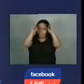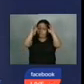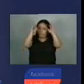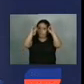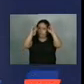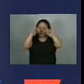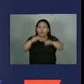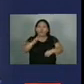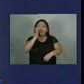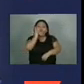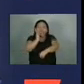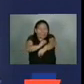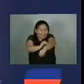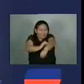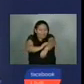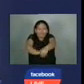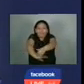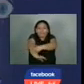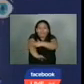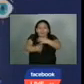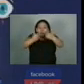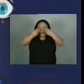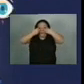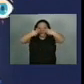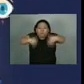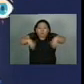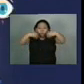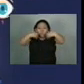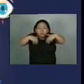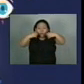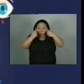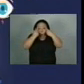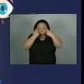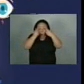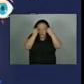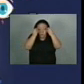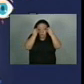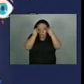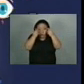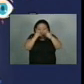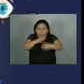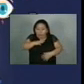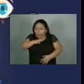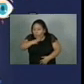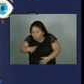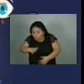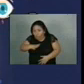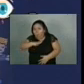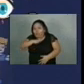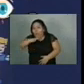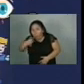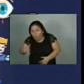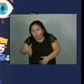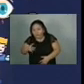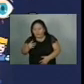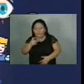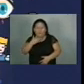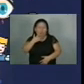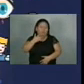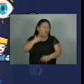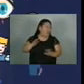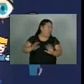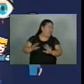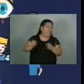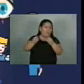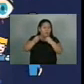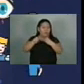cabeza, sarpullido, fiebre, dolor en los ojos, náuseas o vómito, pérdida del